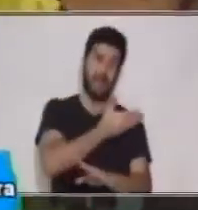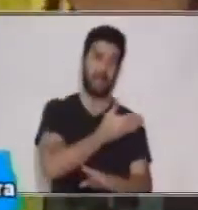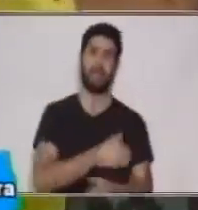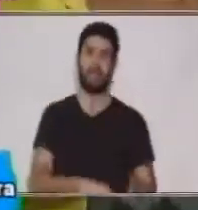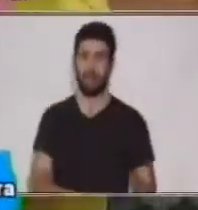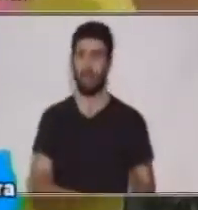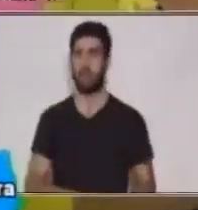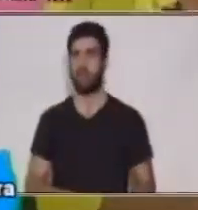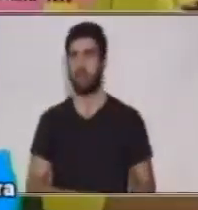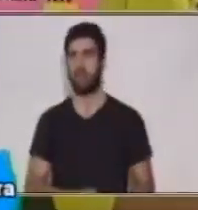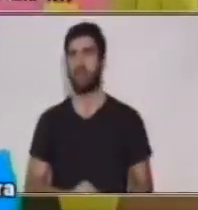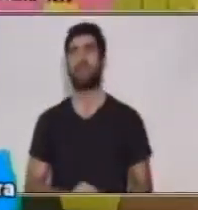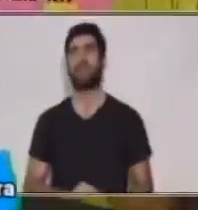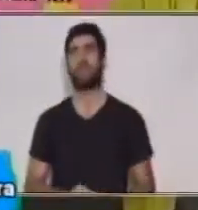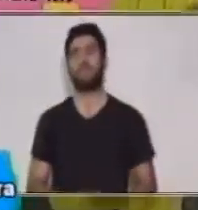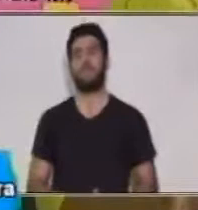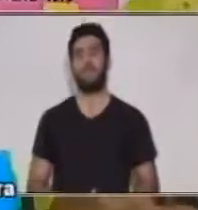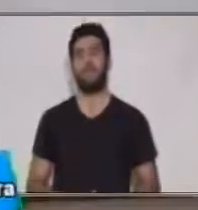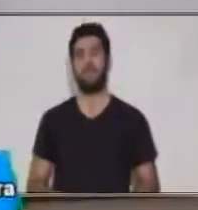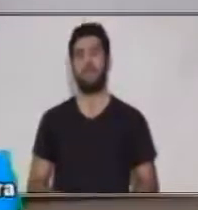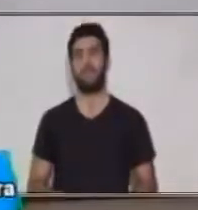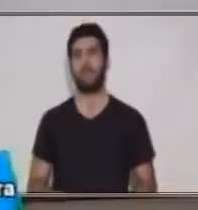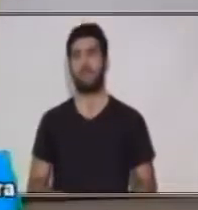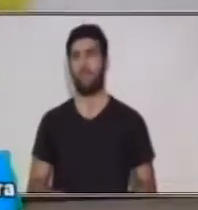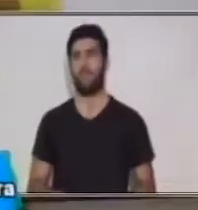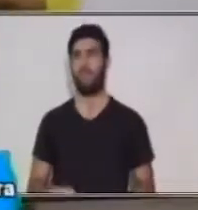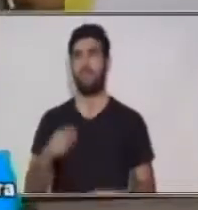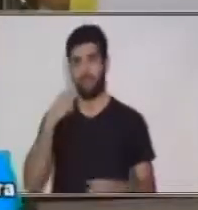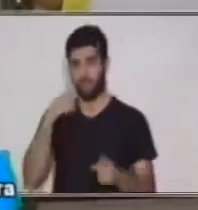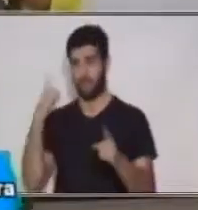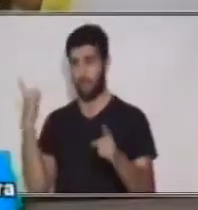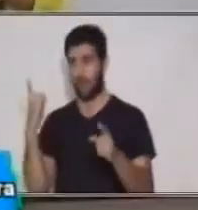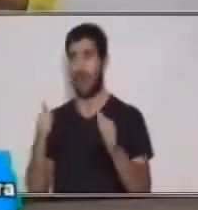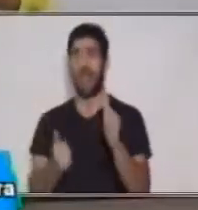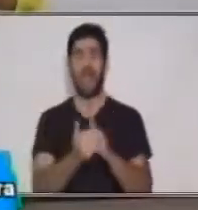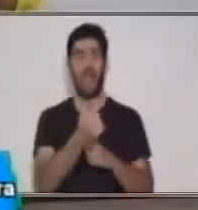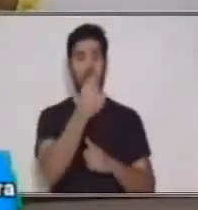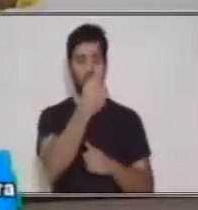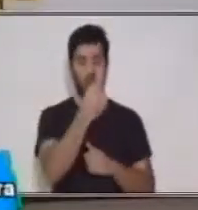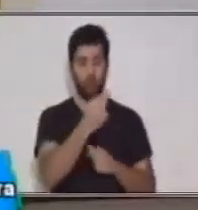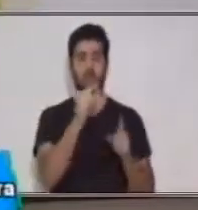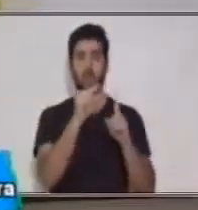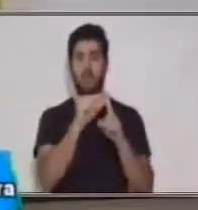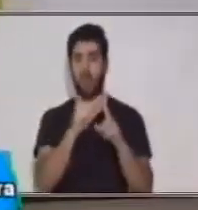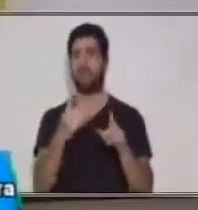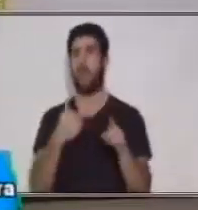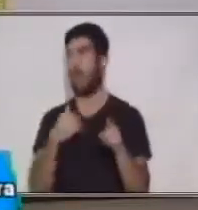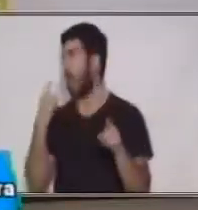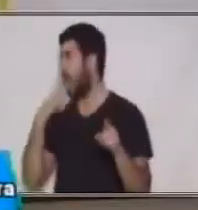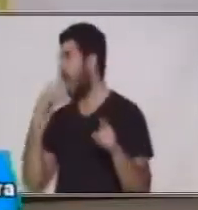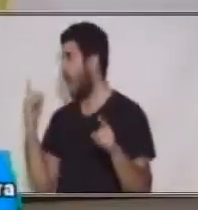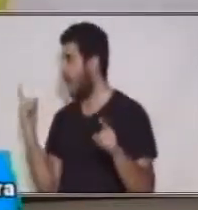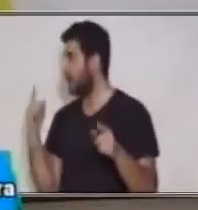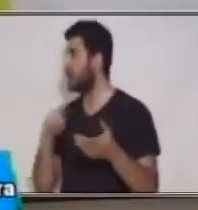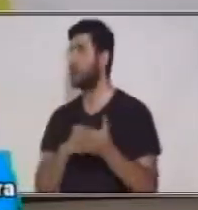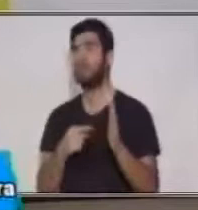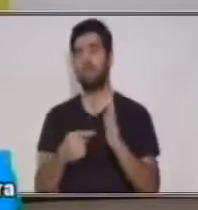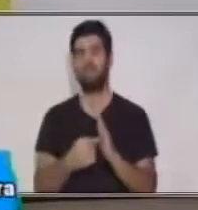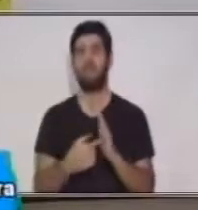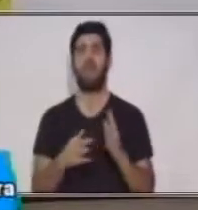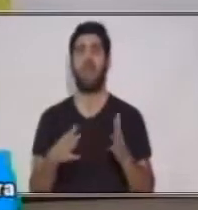es prehistoria. Entonces, cada una de las palabras tiene, si nosotros